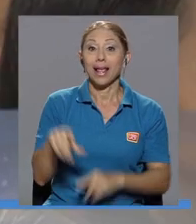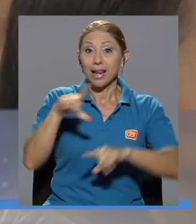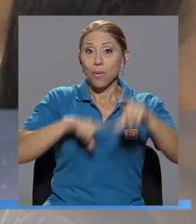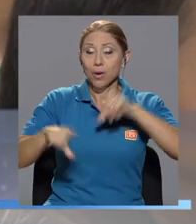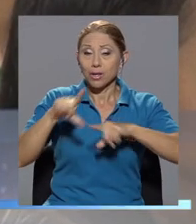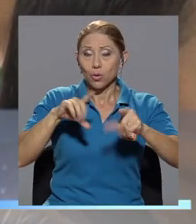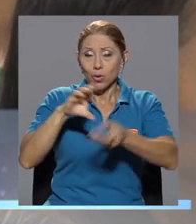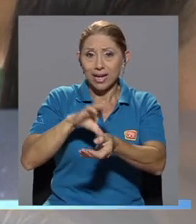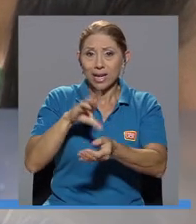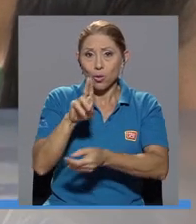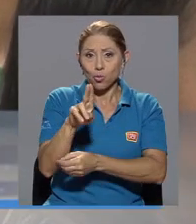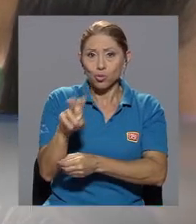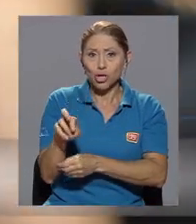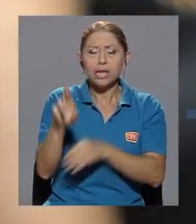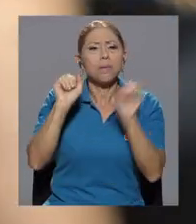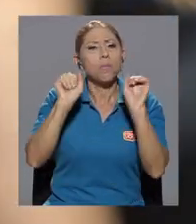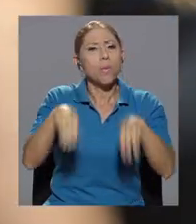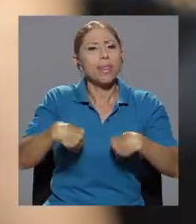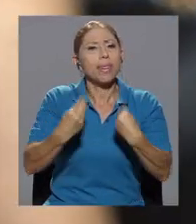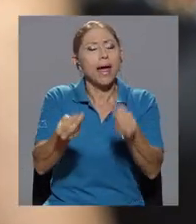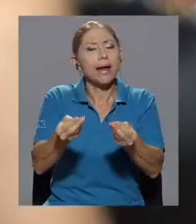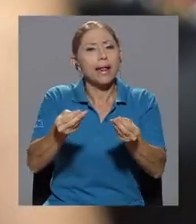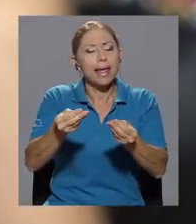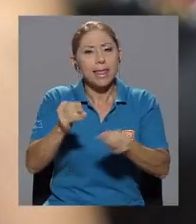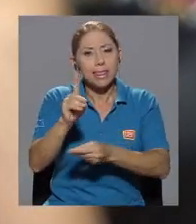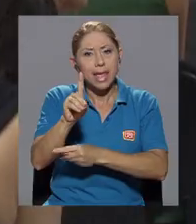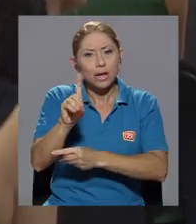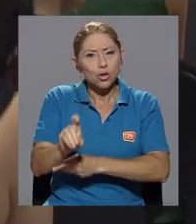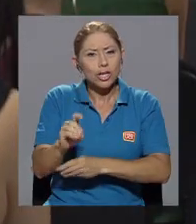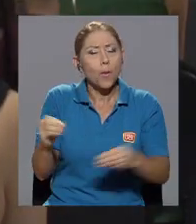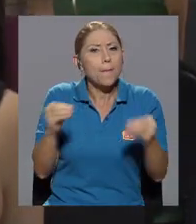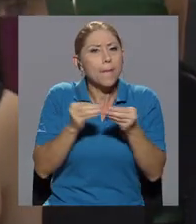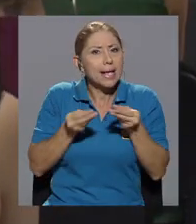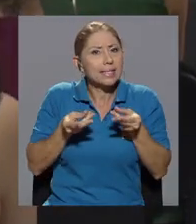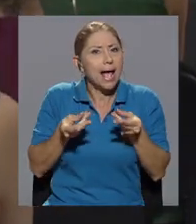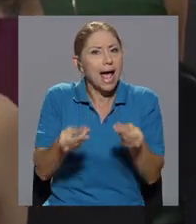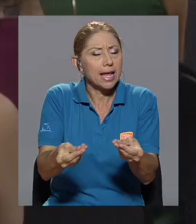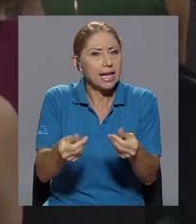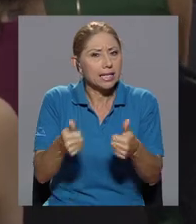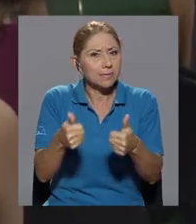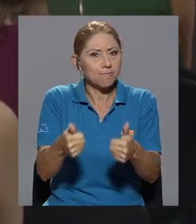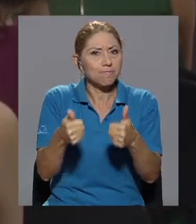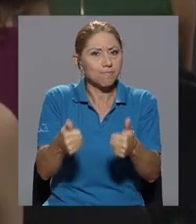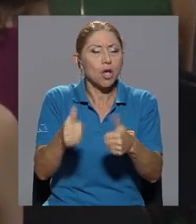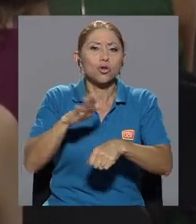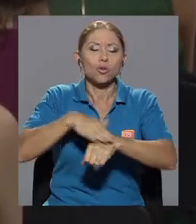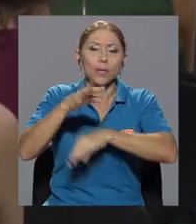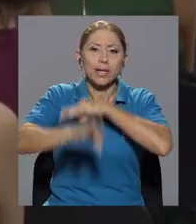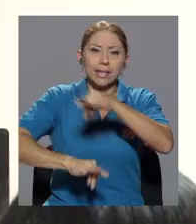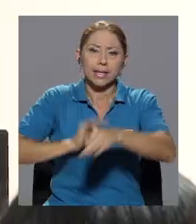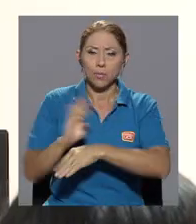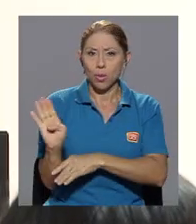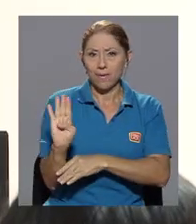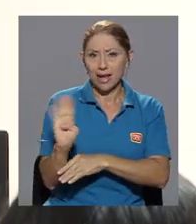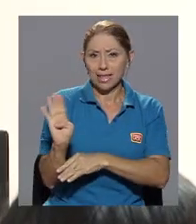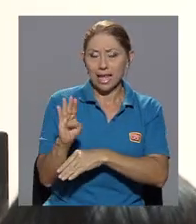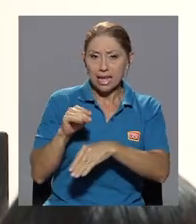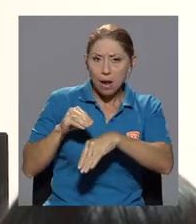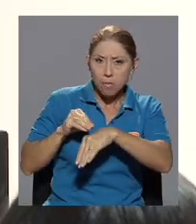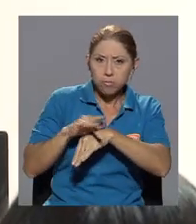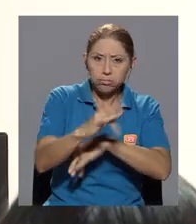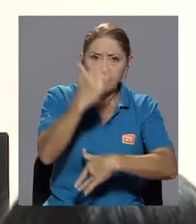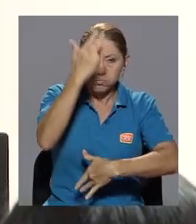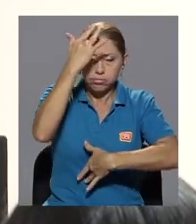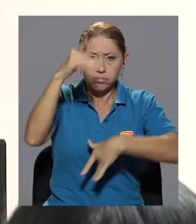UCR brindar diagnósticos más ágiles sobre el tipo de bacteria que podría afectar a un paciente. Esto con el fin de que